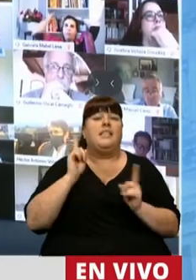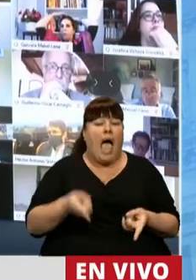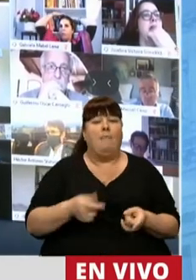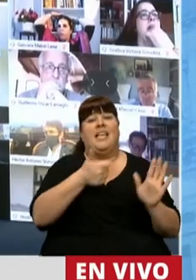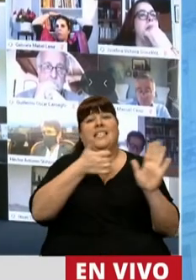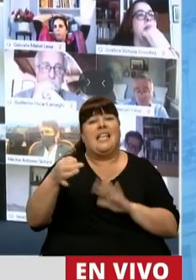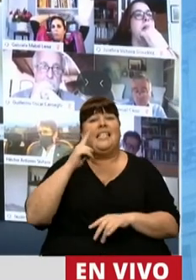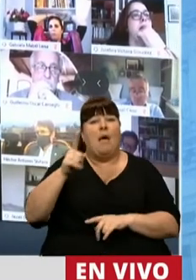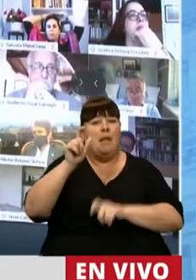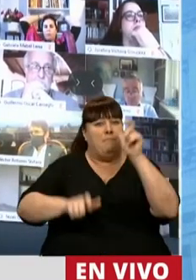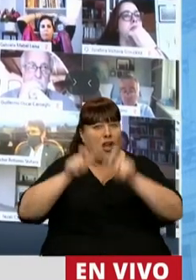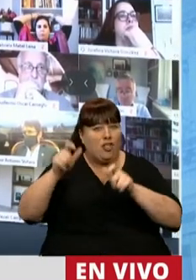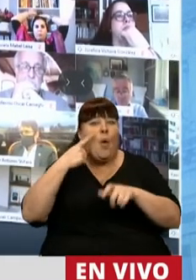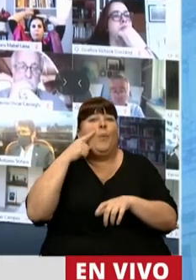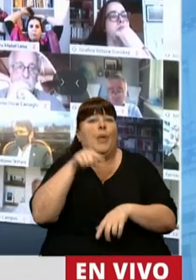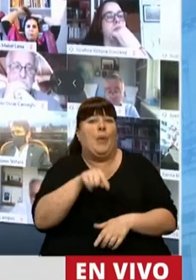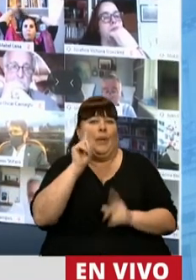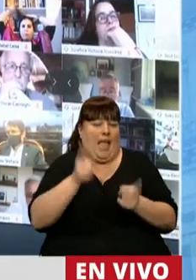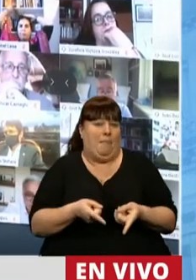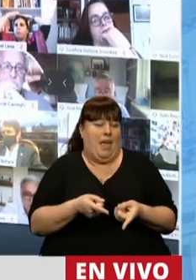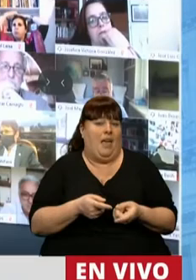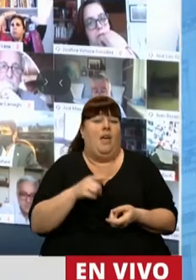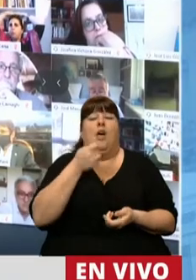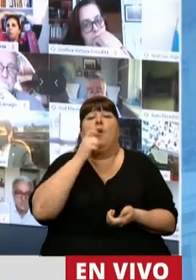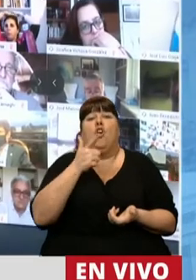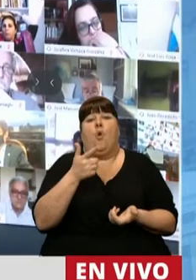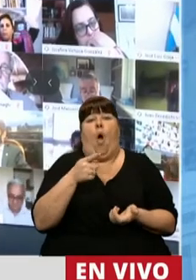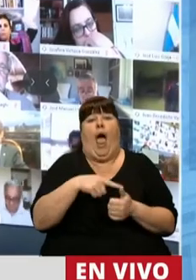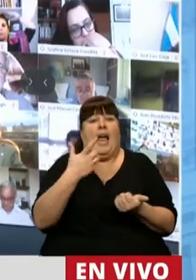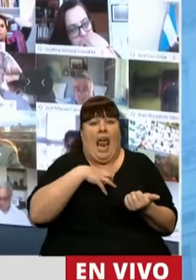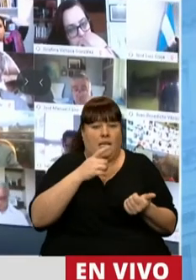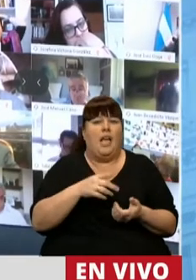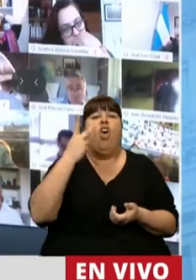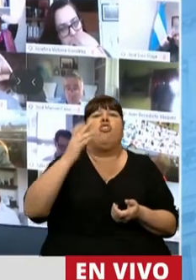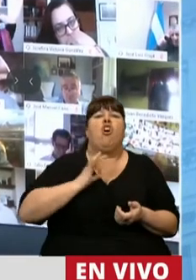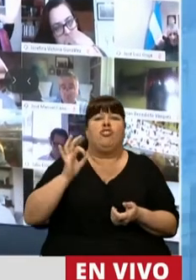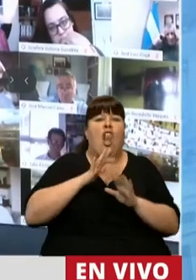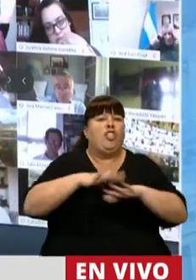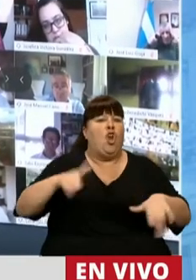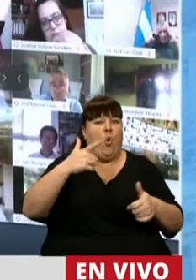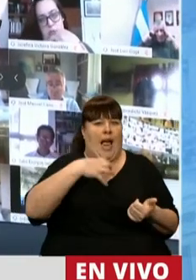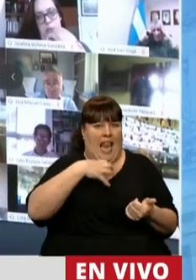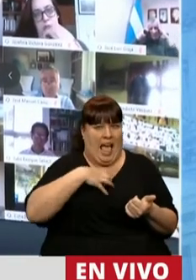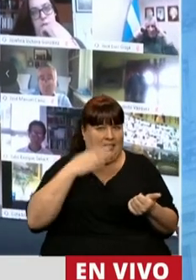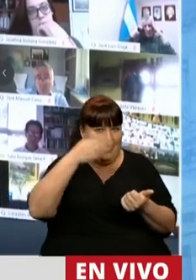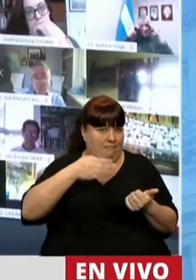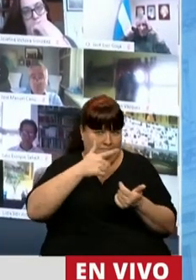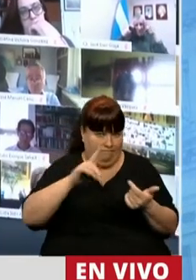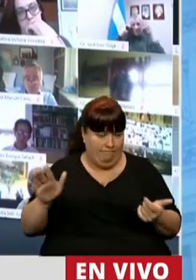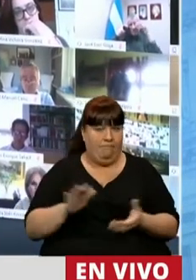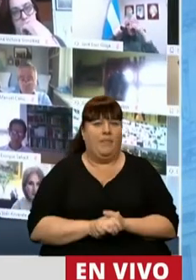además a las 600.000 personas que viven en la provincia, porque no hay clase. Hace 2 años que los chicos no tienen clases